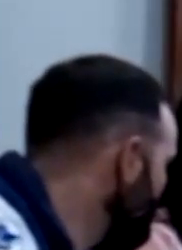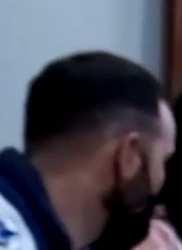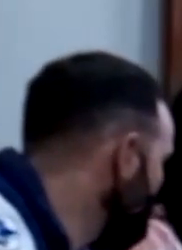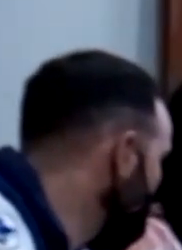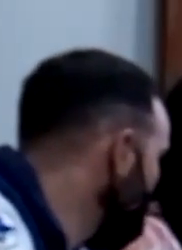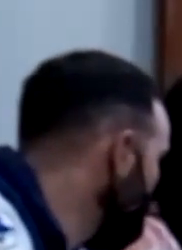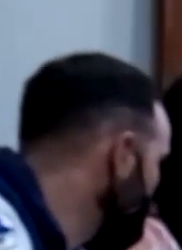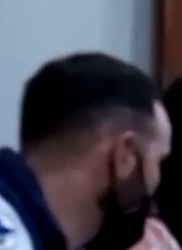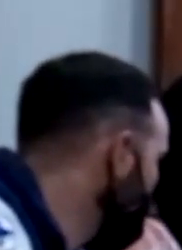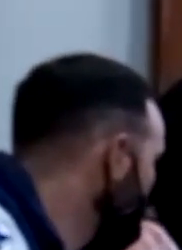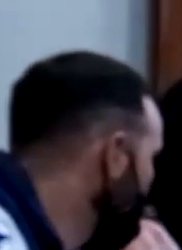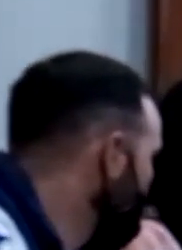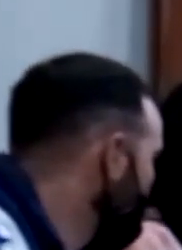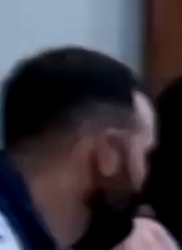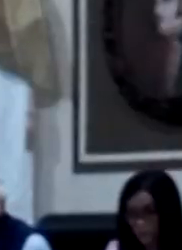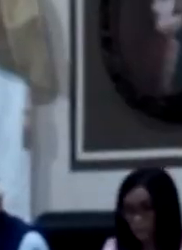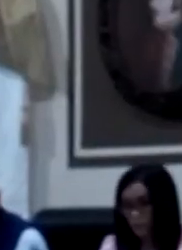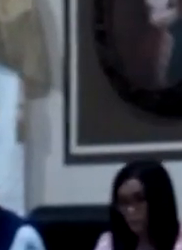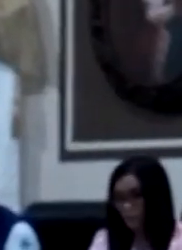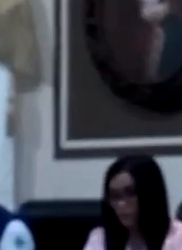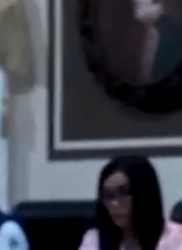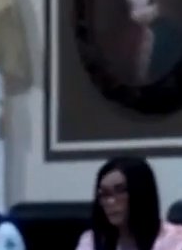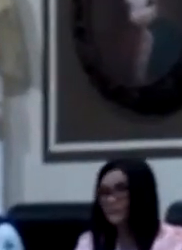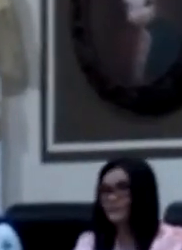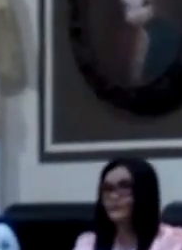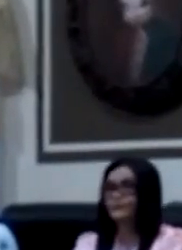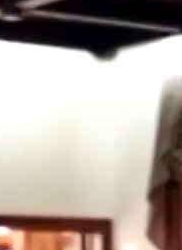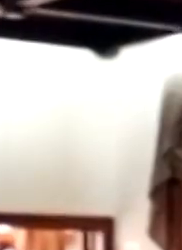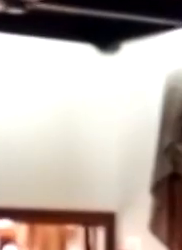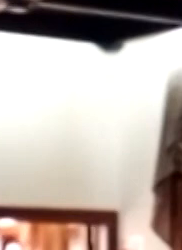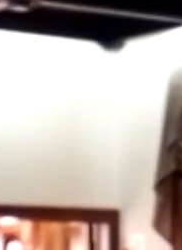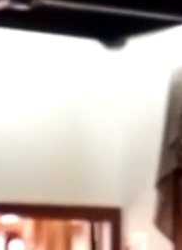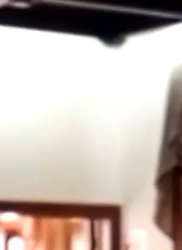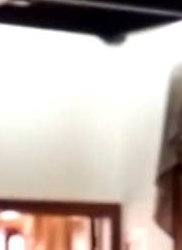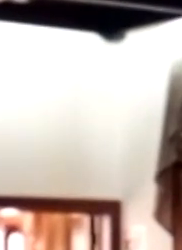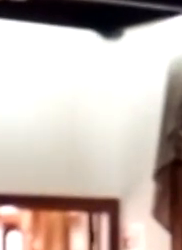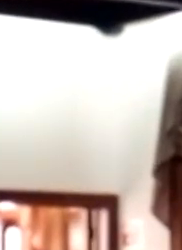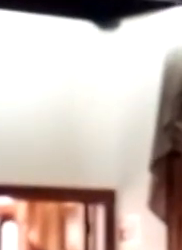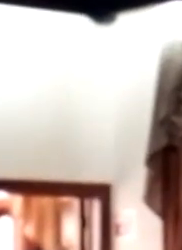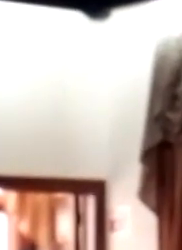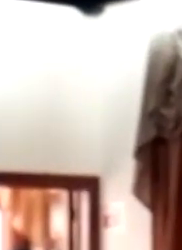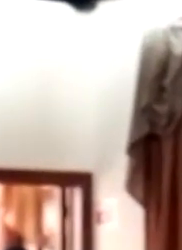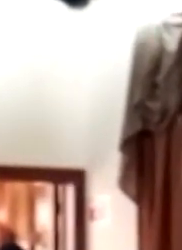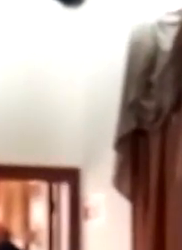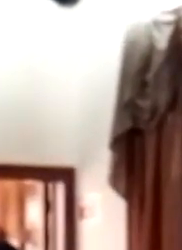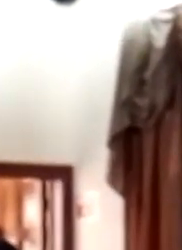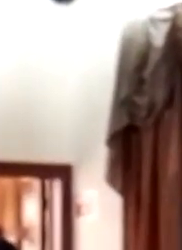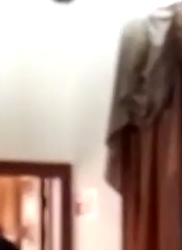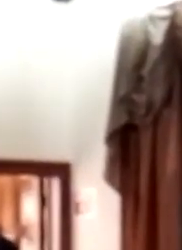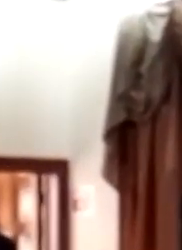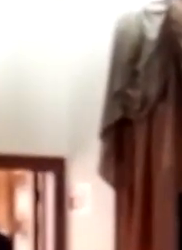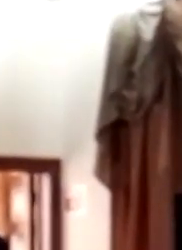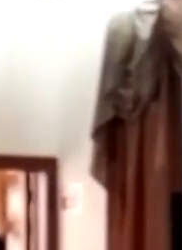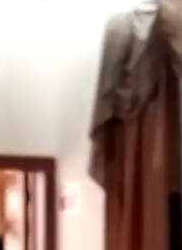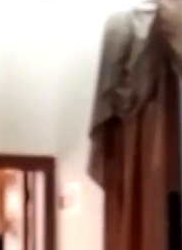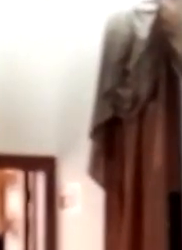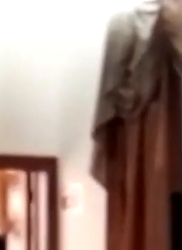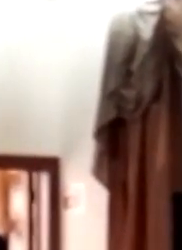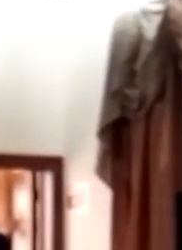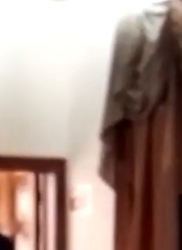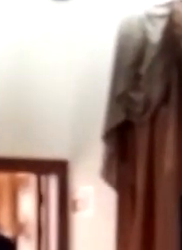argumentando que los fideicomisos son un mecanismo para el manejo discrecional de los recursos que fueron eliminados a nivel Federal